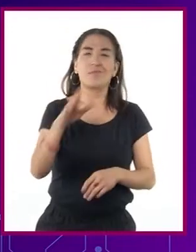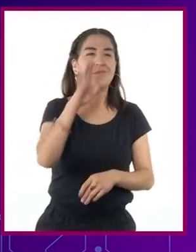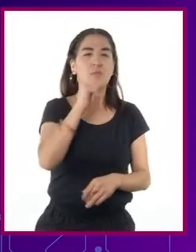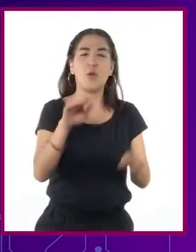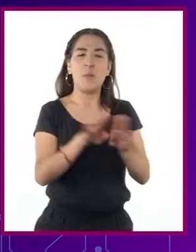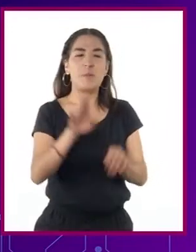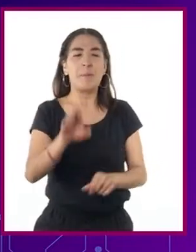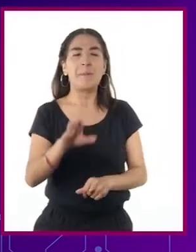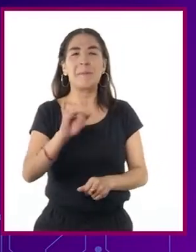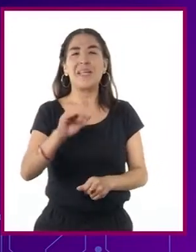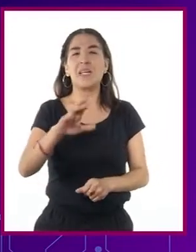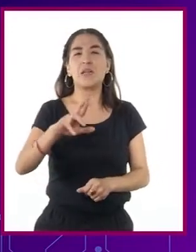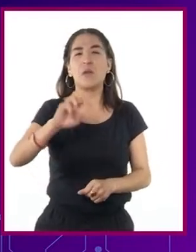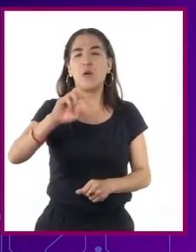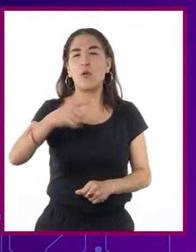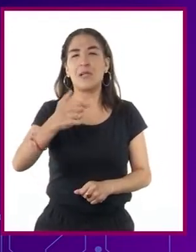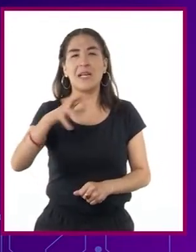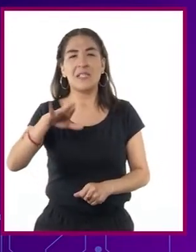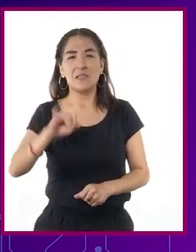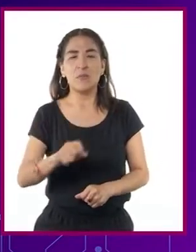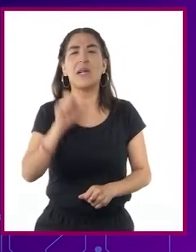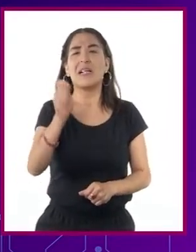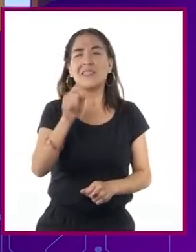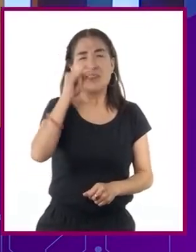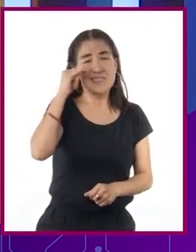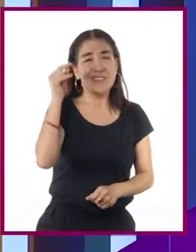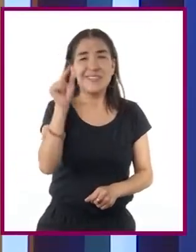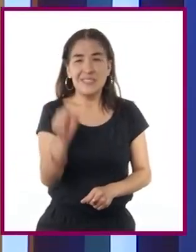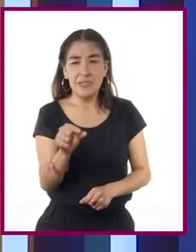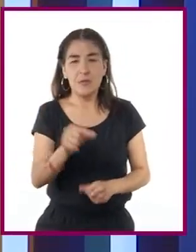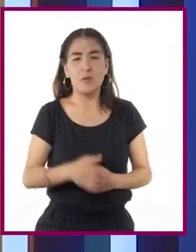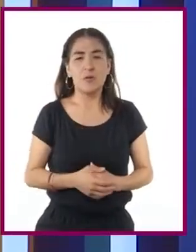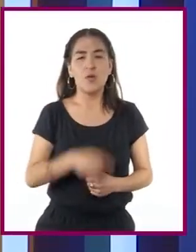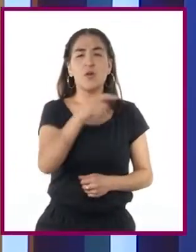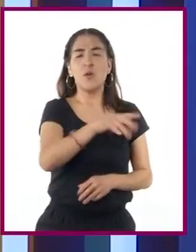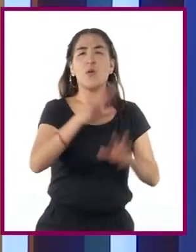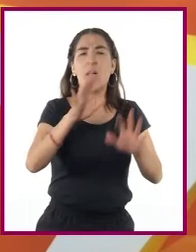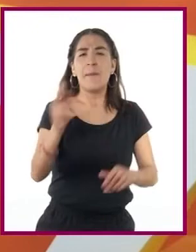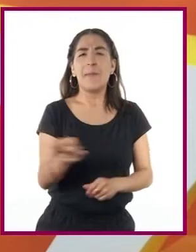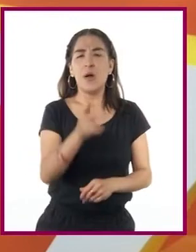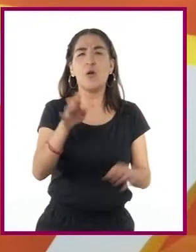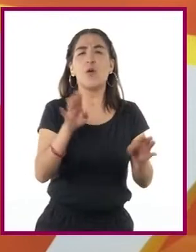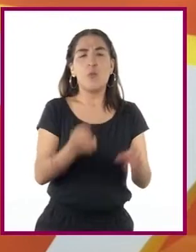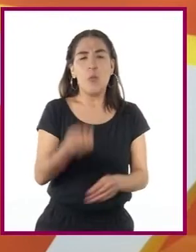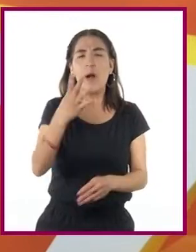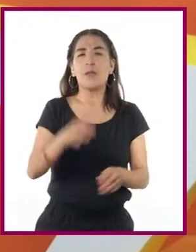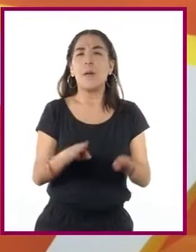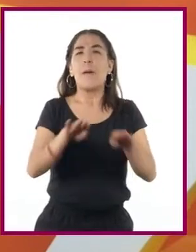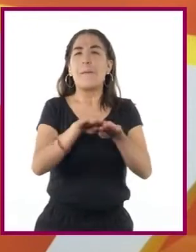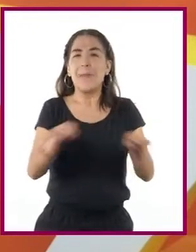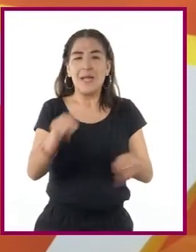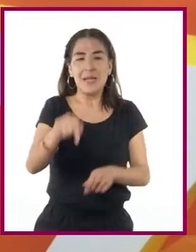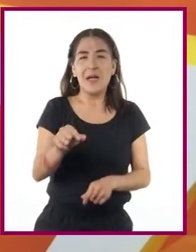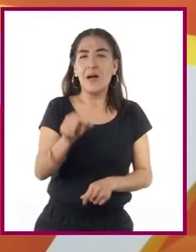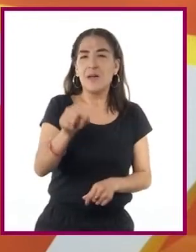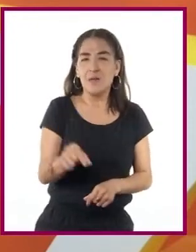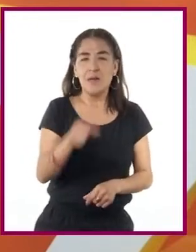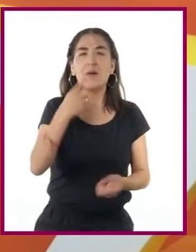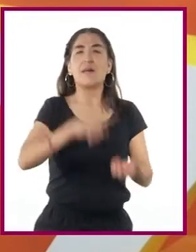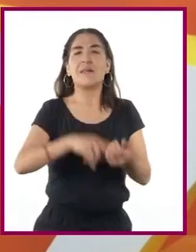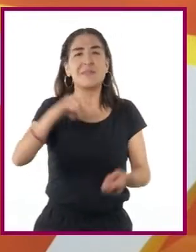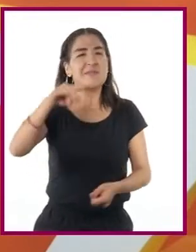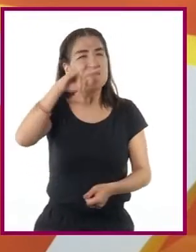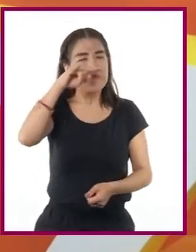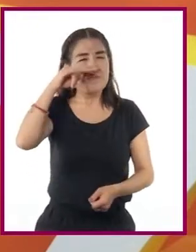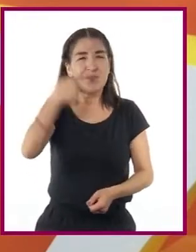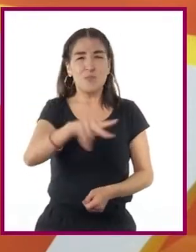microorganismos, aunque su tamaño también es muy pequeño. ¿Se han preguntado el tamaño promedio que pueden tener las bacterias o los